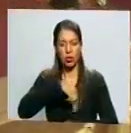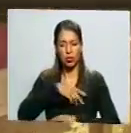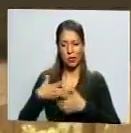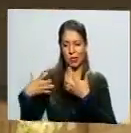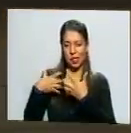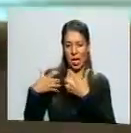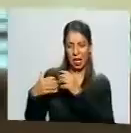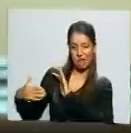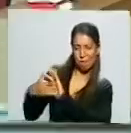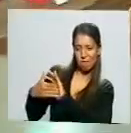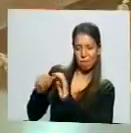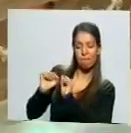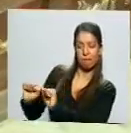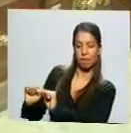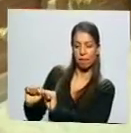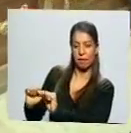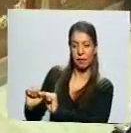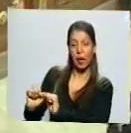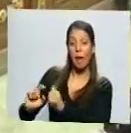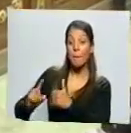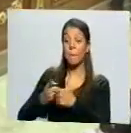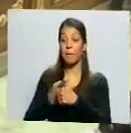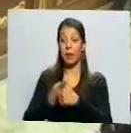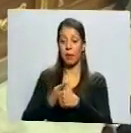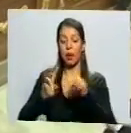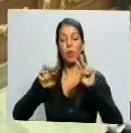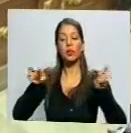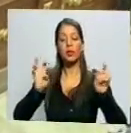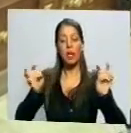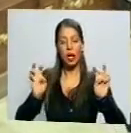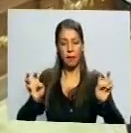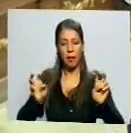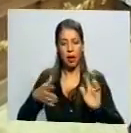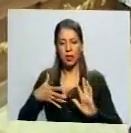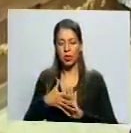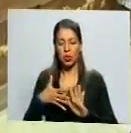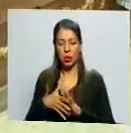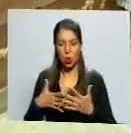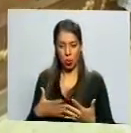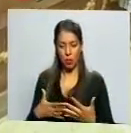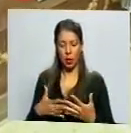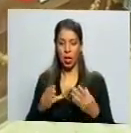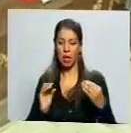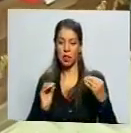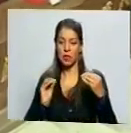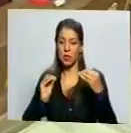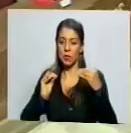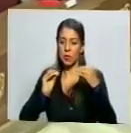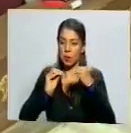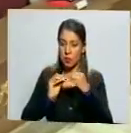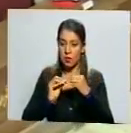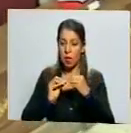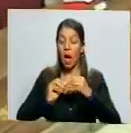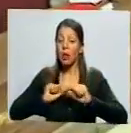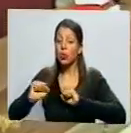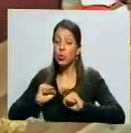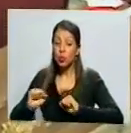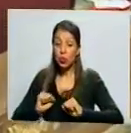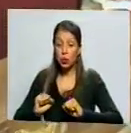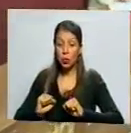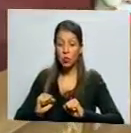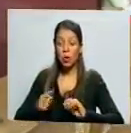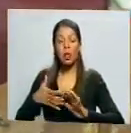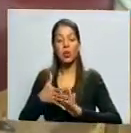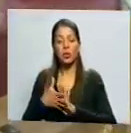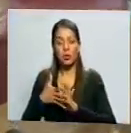batalla anticorrupción. El primero de los puntos, entonces, tiene que ver con los ajustes dinámicos desde el punto